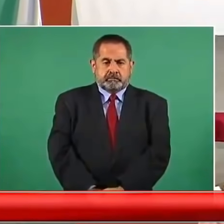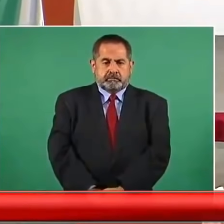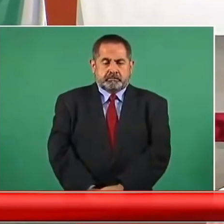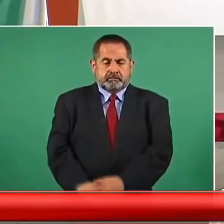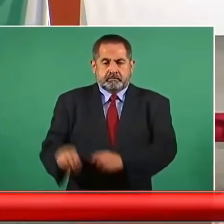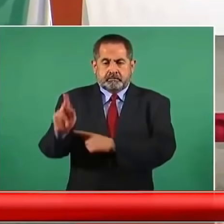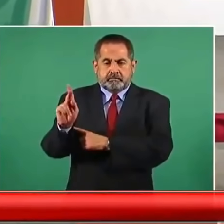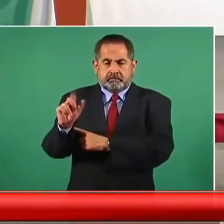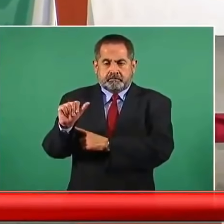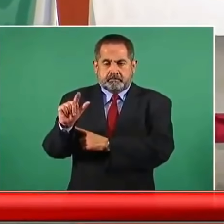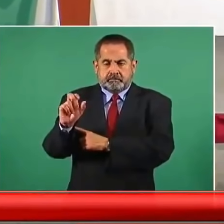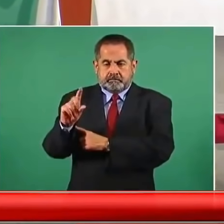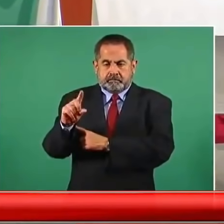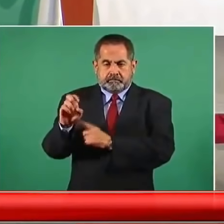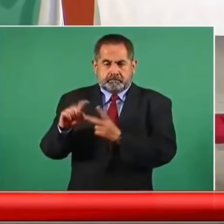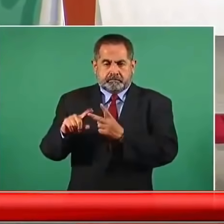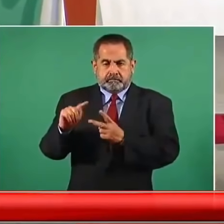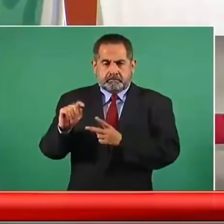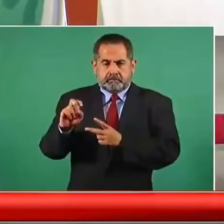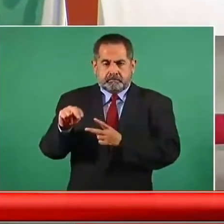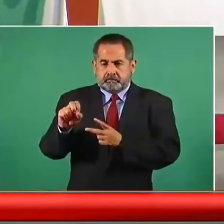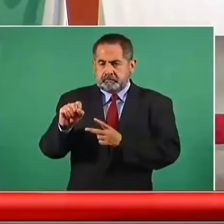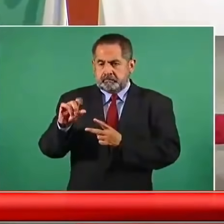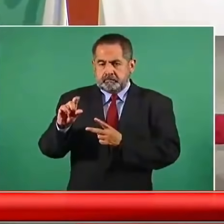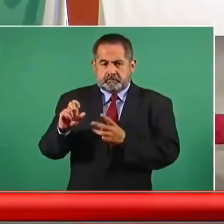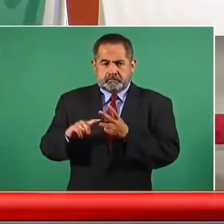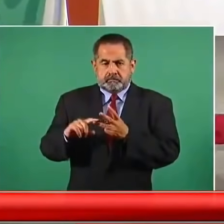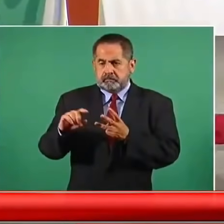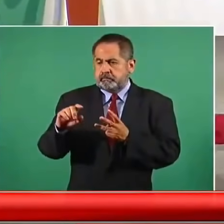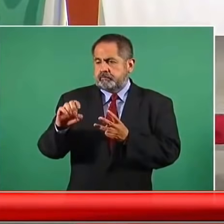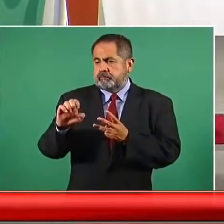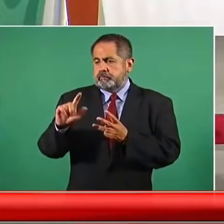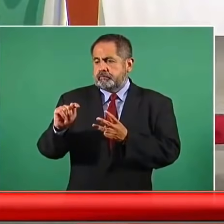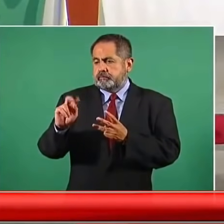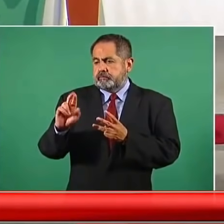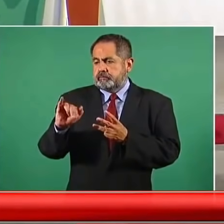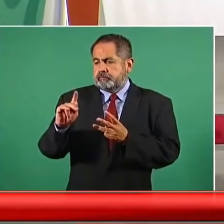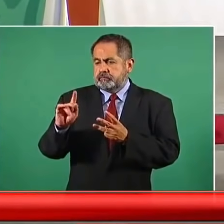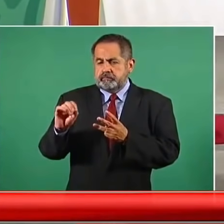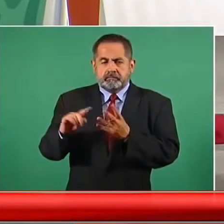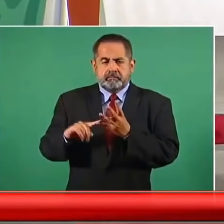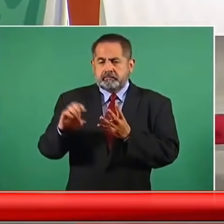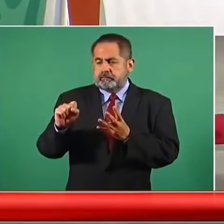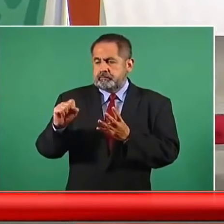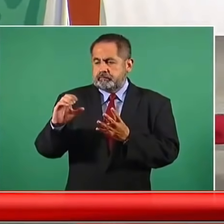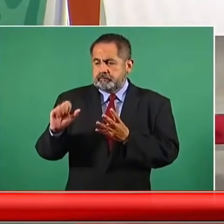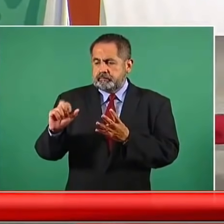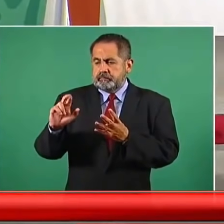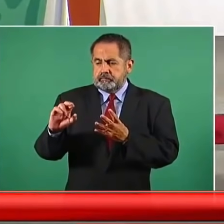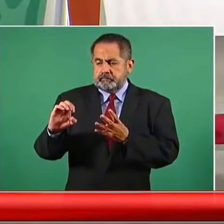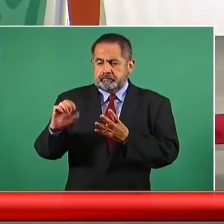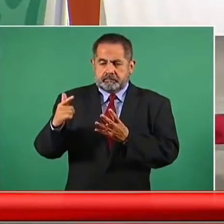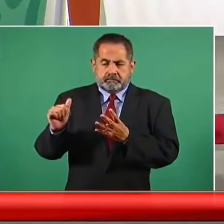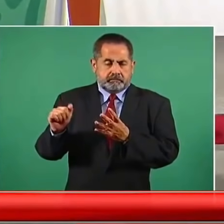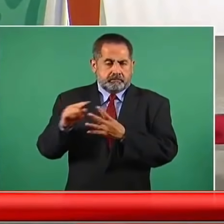Palenque, Tenosique, El Triunfo, Escárcega. Este es el tramo